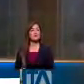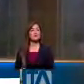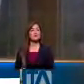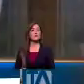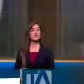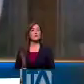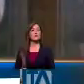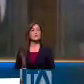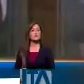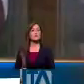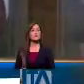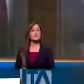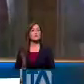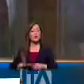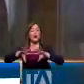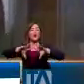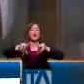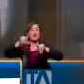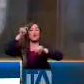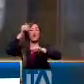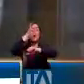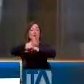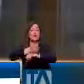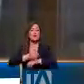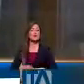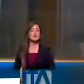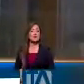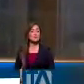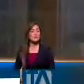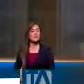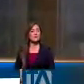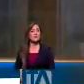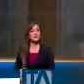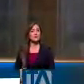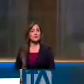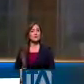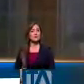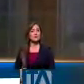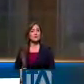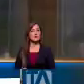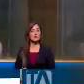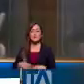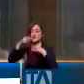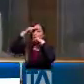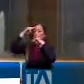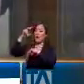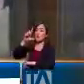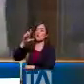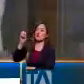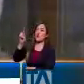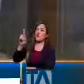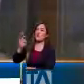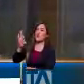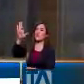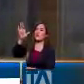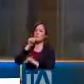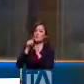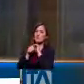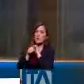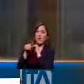De la corrupción del gobierno anterior. Y yo le dije, honorable Lloret, no debemos ocultar